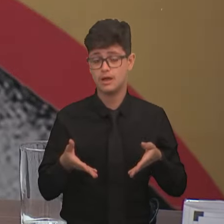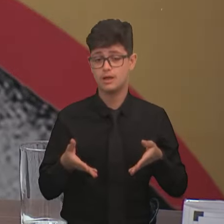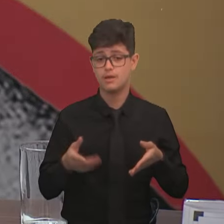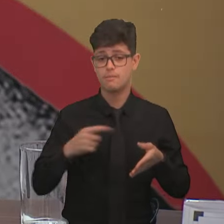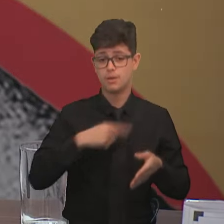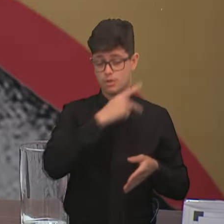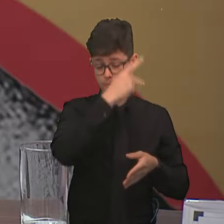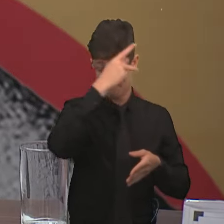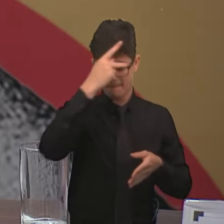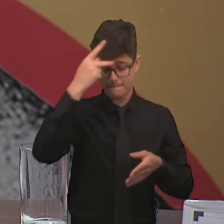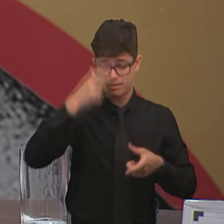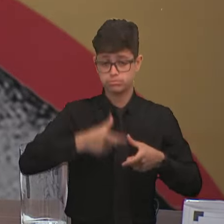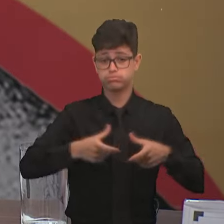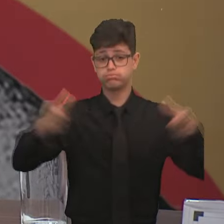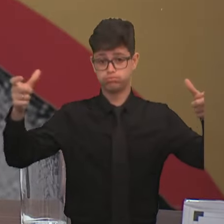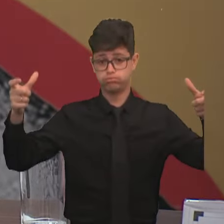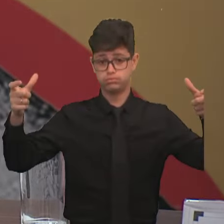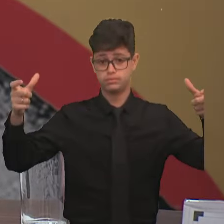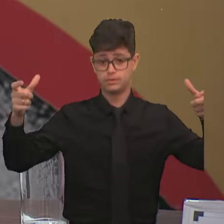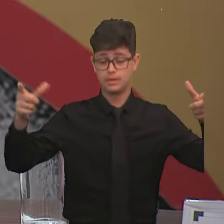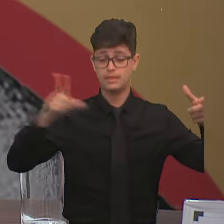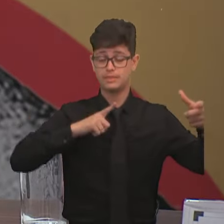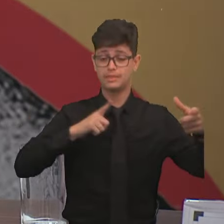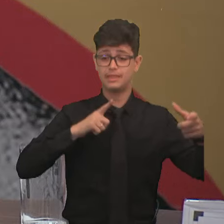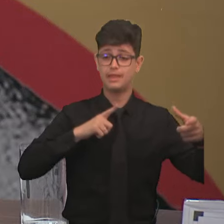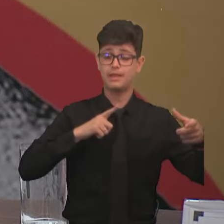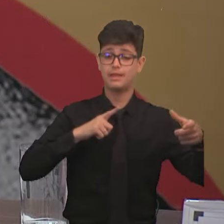y acceso a la información.